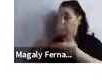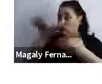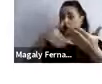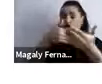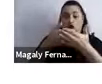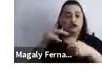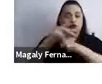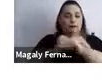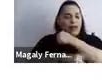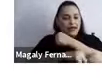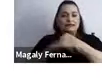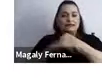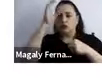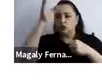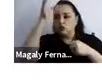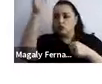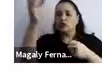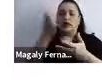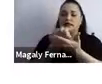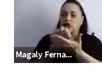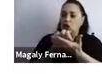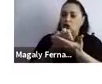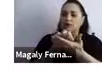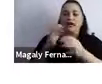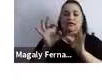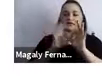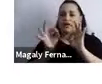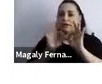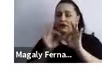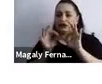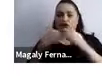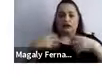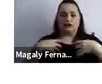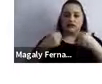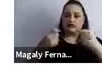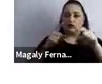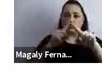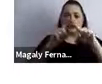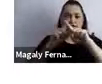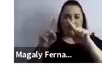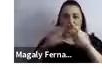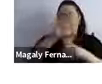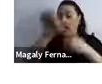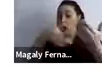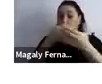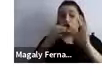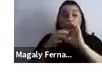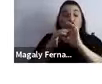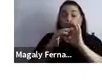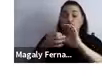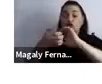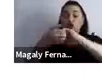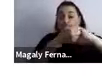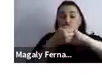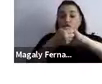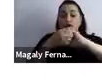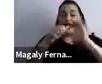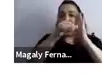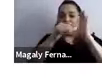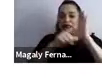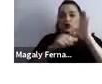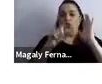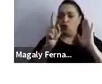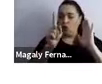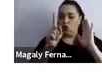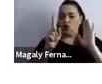países, culturas, economías e interpretaciones de la salud diferentes. A todos nos une este artículo 1 de la Constitución